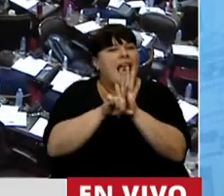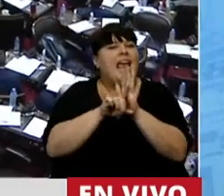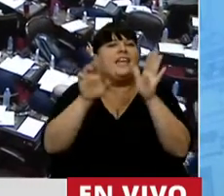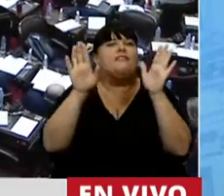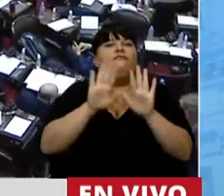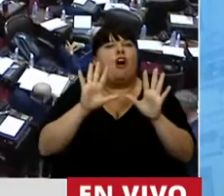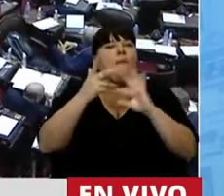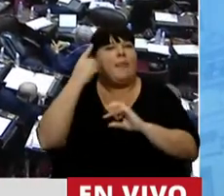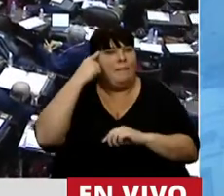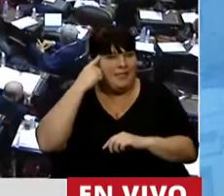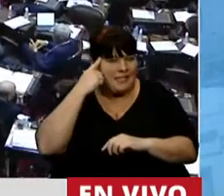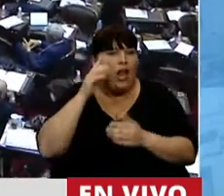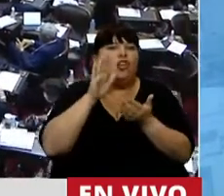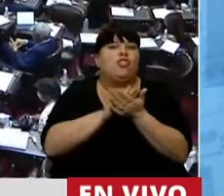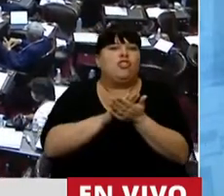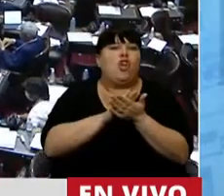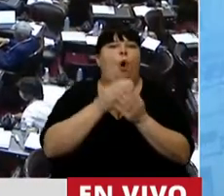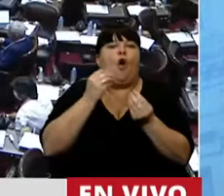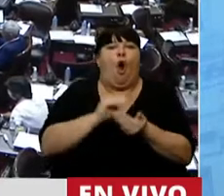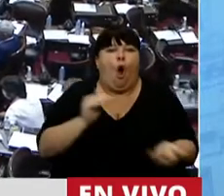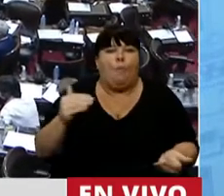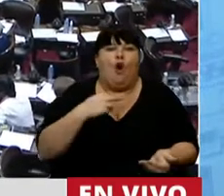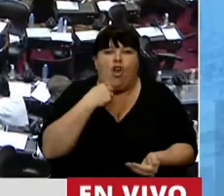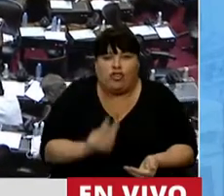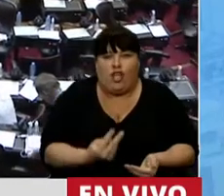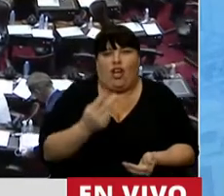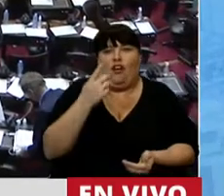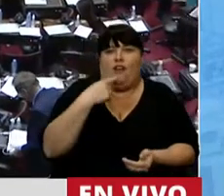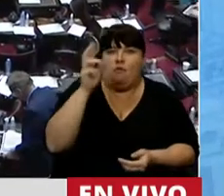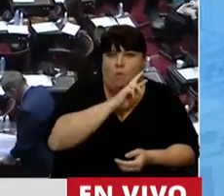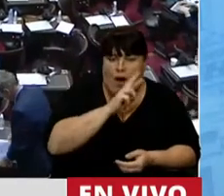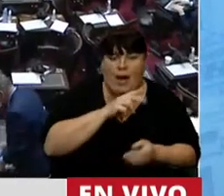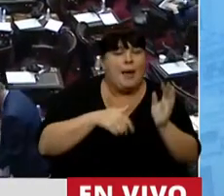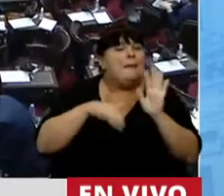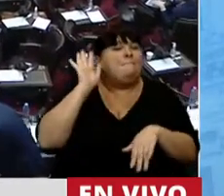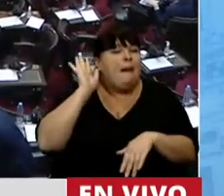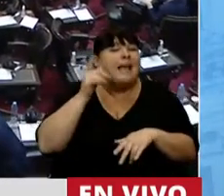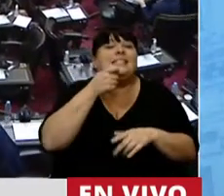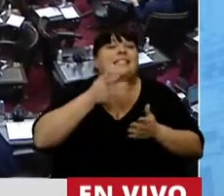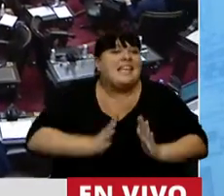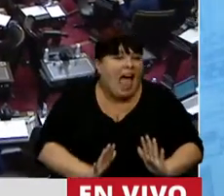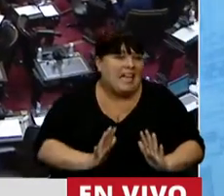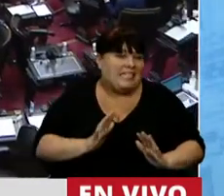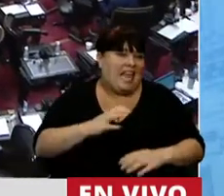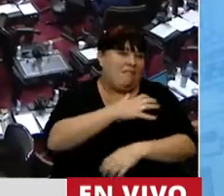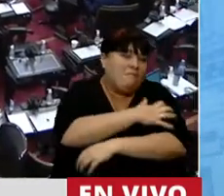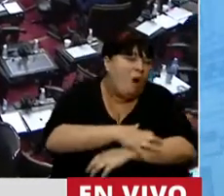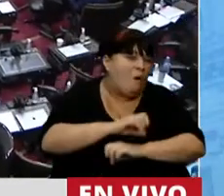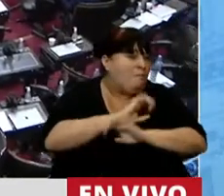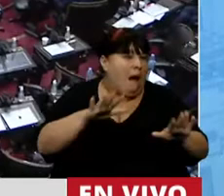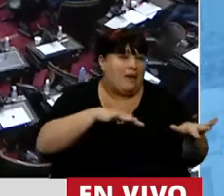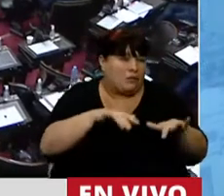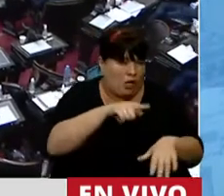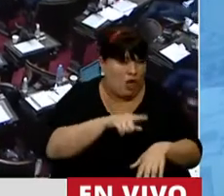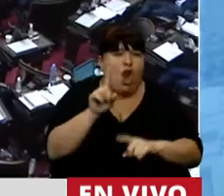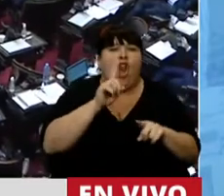forma criterios referidos a la crianza de nuestros pibes y pibas, sobre todo los que nacen en peores condiciones, no